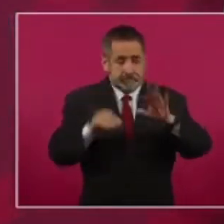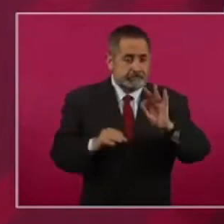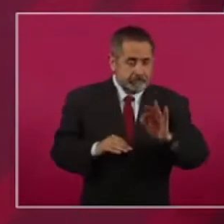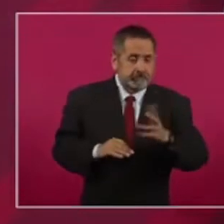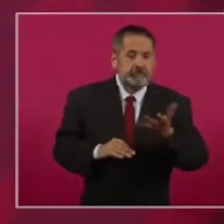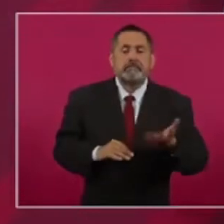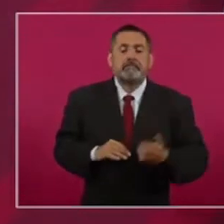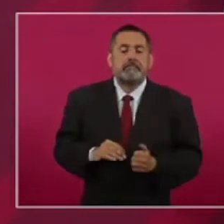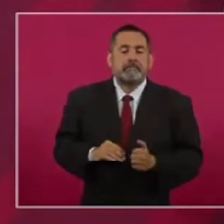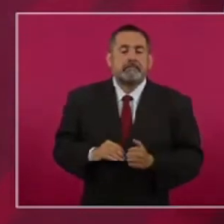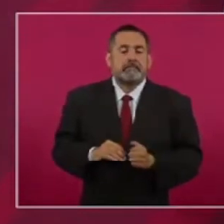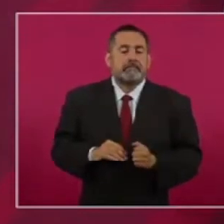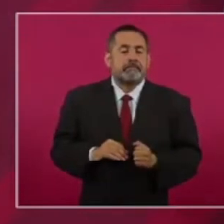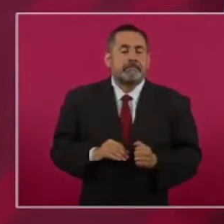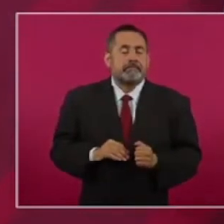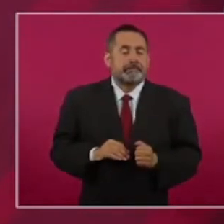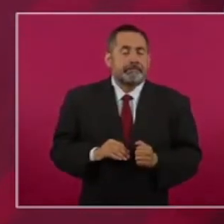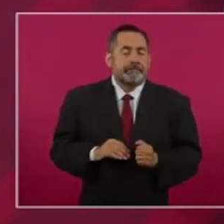se